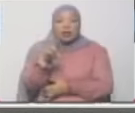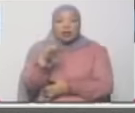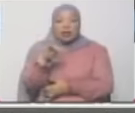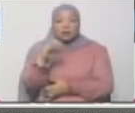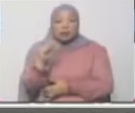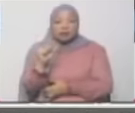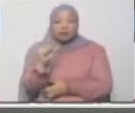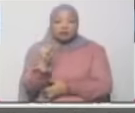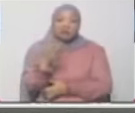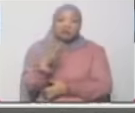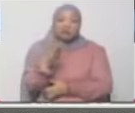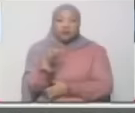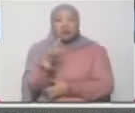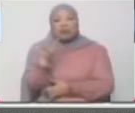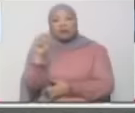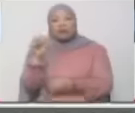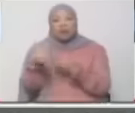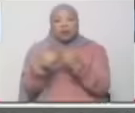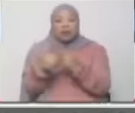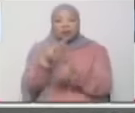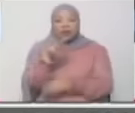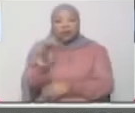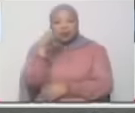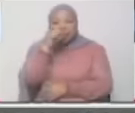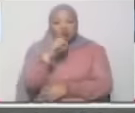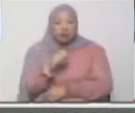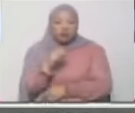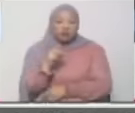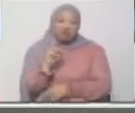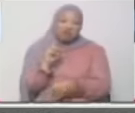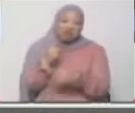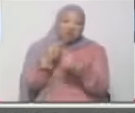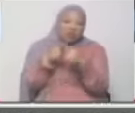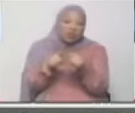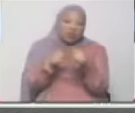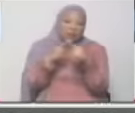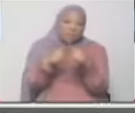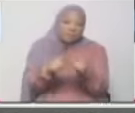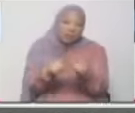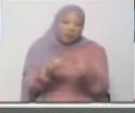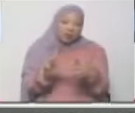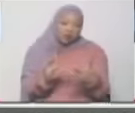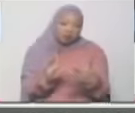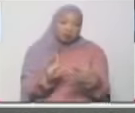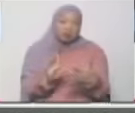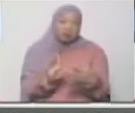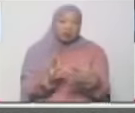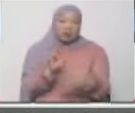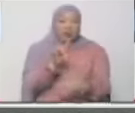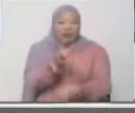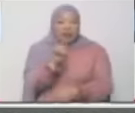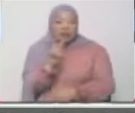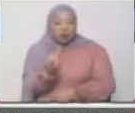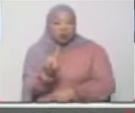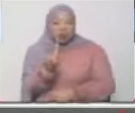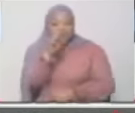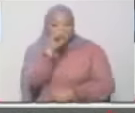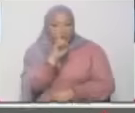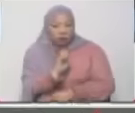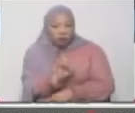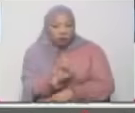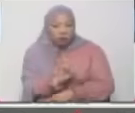De 20 a 30, dicen. ¿Qué dices tú? De 20 a 30, más o menos. 32.